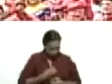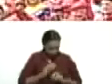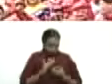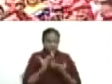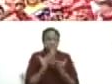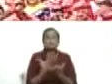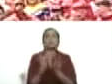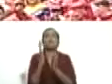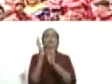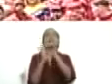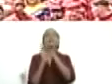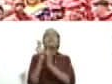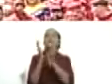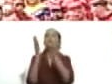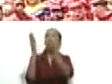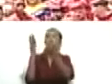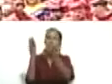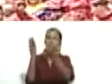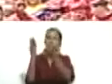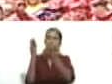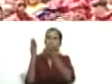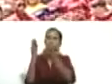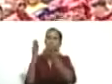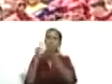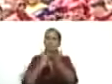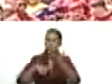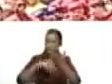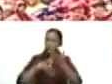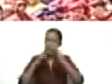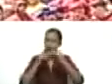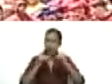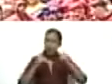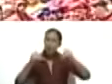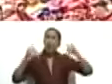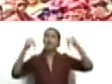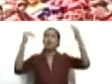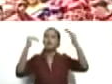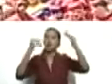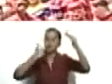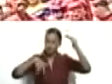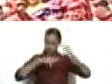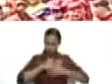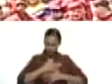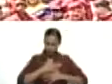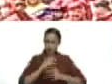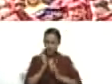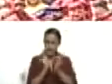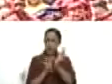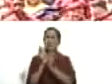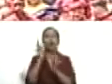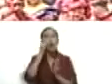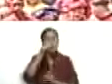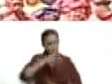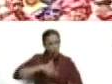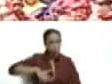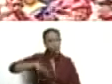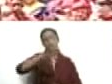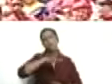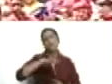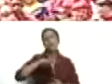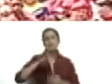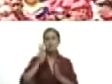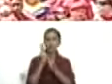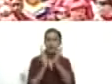sufriente, lleno de esperanza en la buena nueva. Somos Cristo, somos el pueblo de Cristo Redentor.